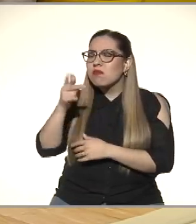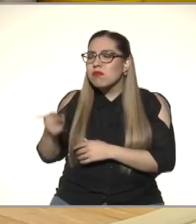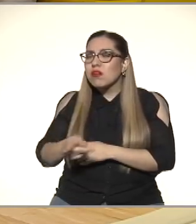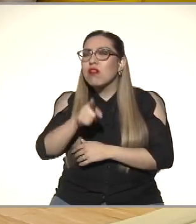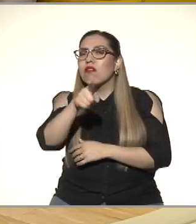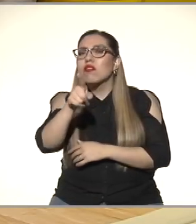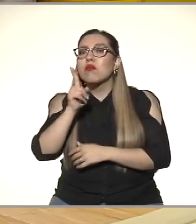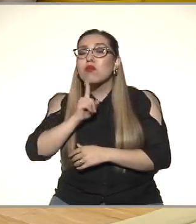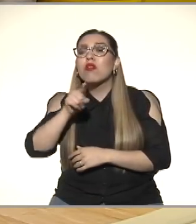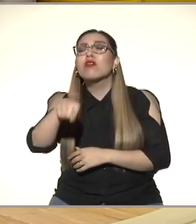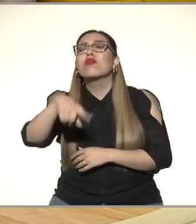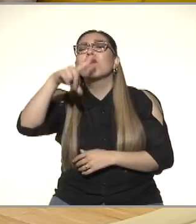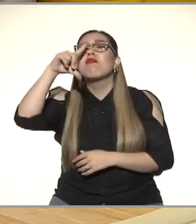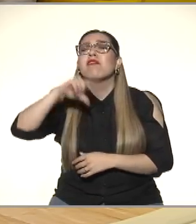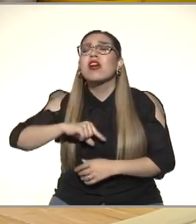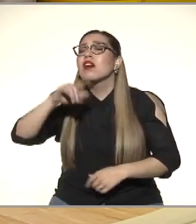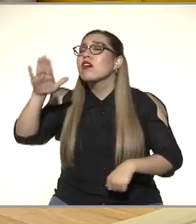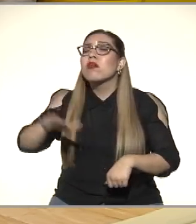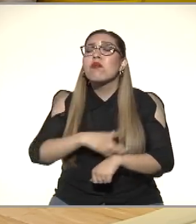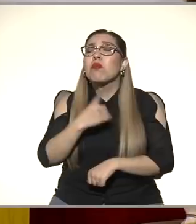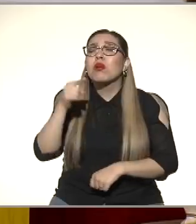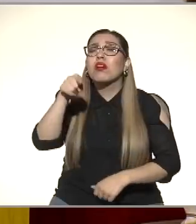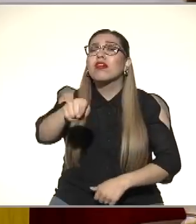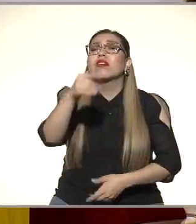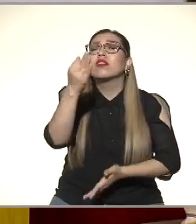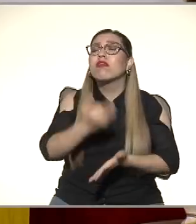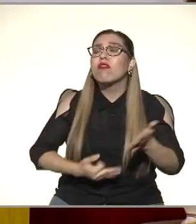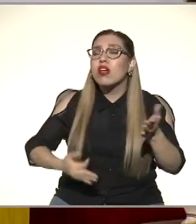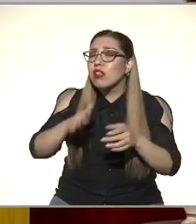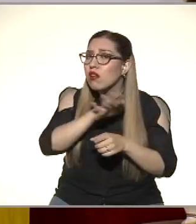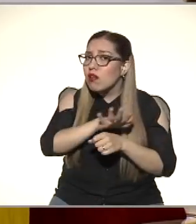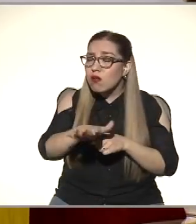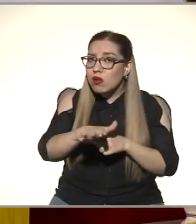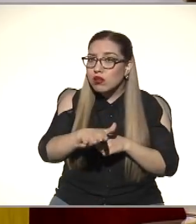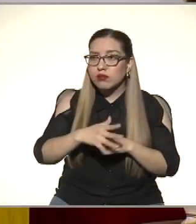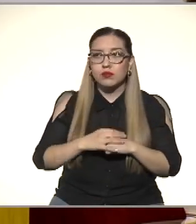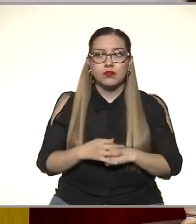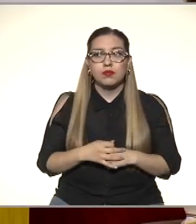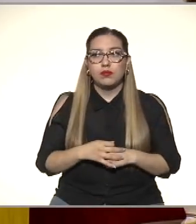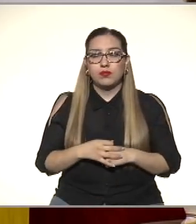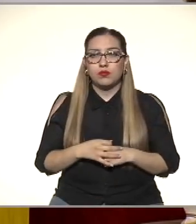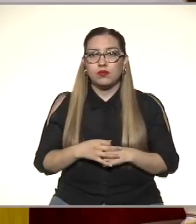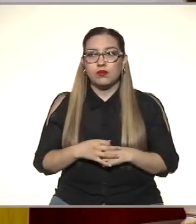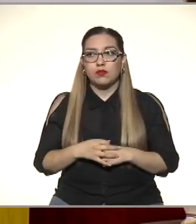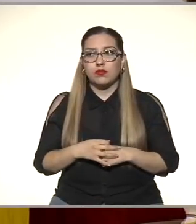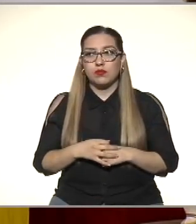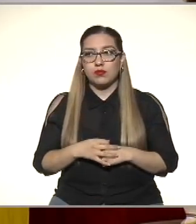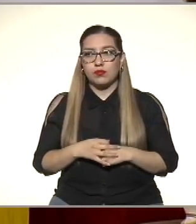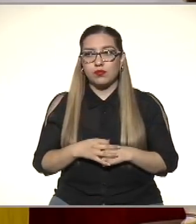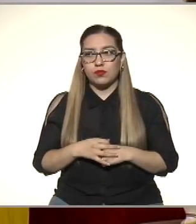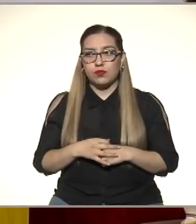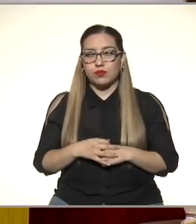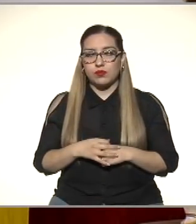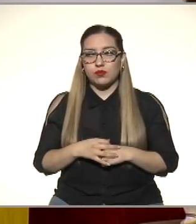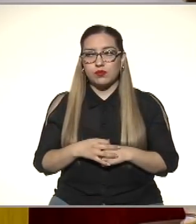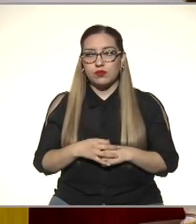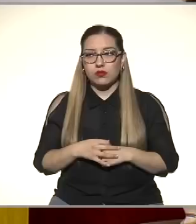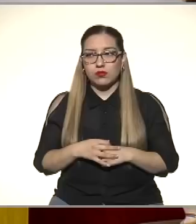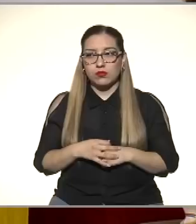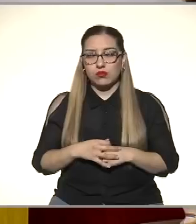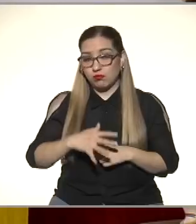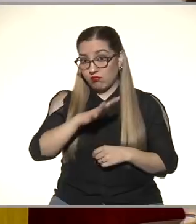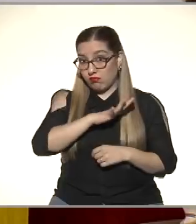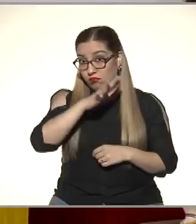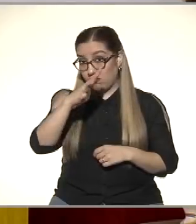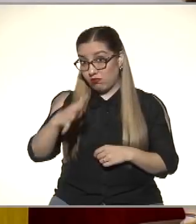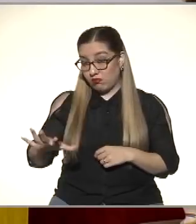falló. ¿Qué le ¿No? faltó? ¿En qué le faltó? Así El es. mito de que, pues iba a decir el hombre, pero pues, en general